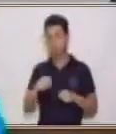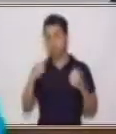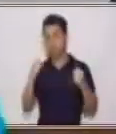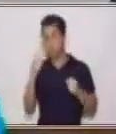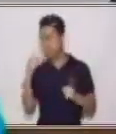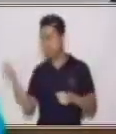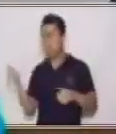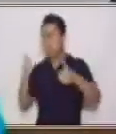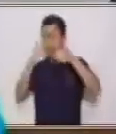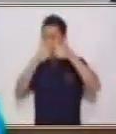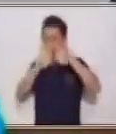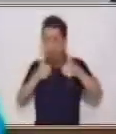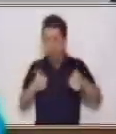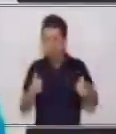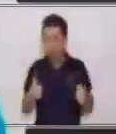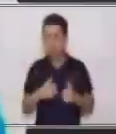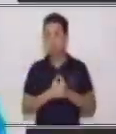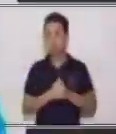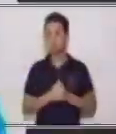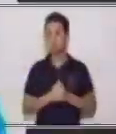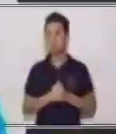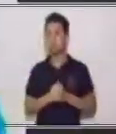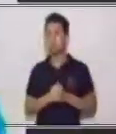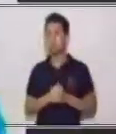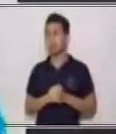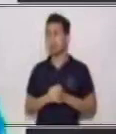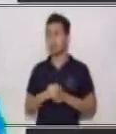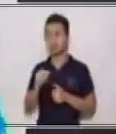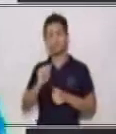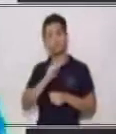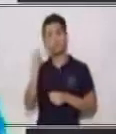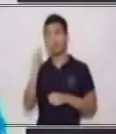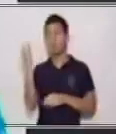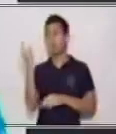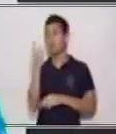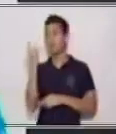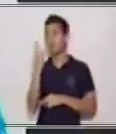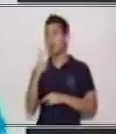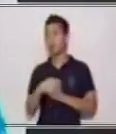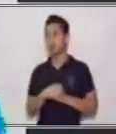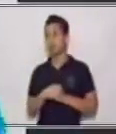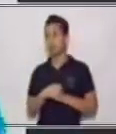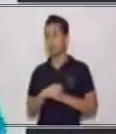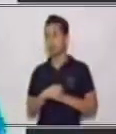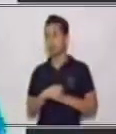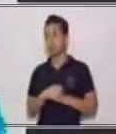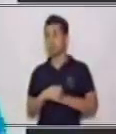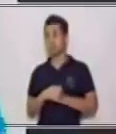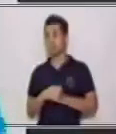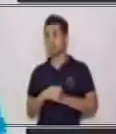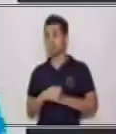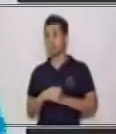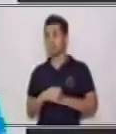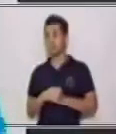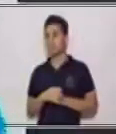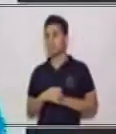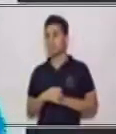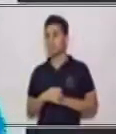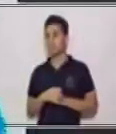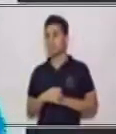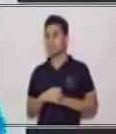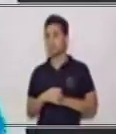de analogías. Y muy importante, y eso te lo quiero destacar así para que no se nos